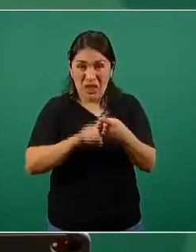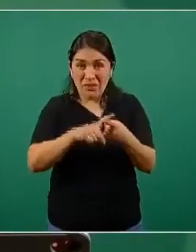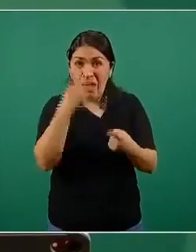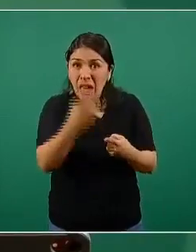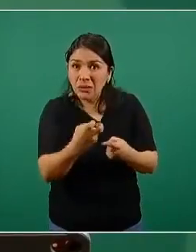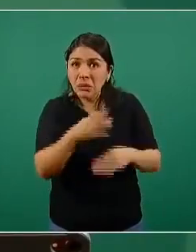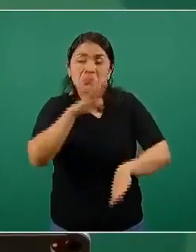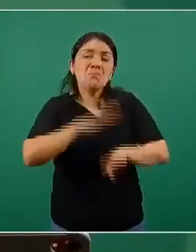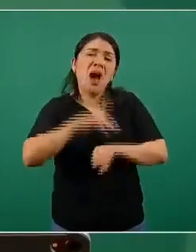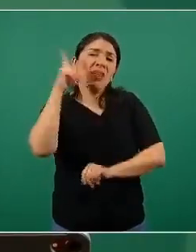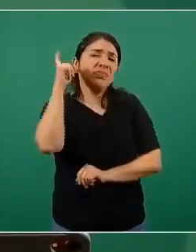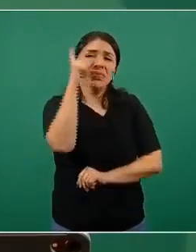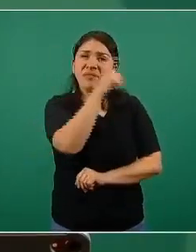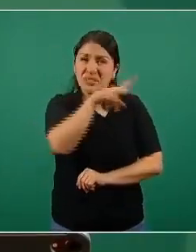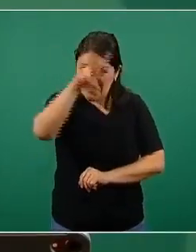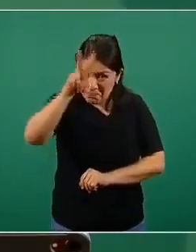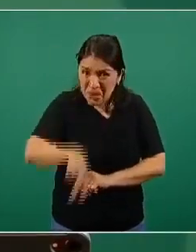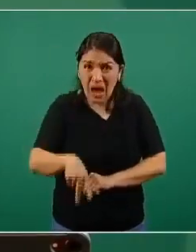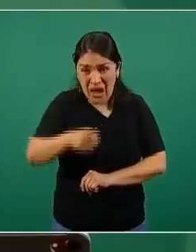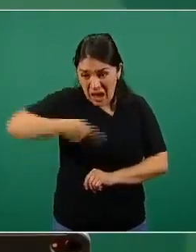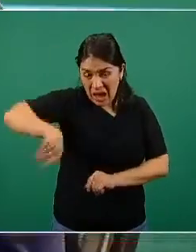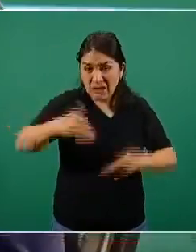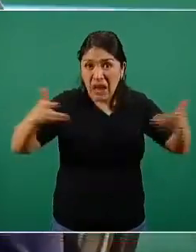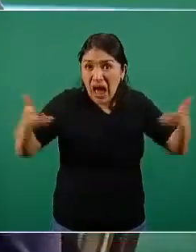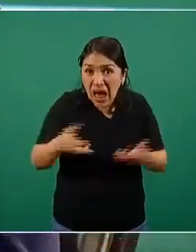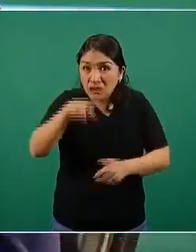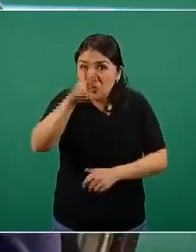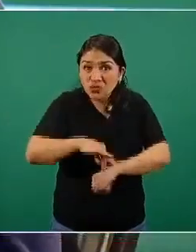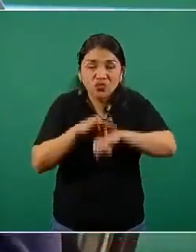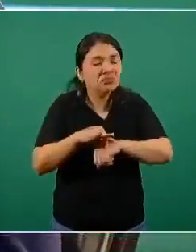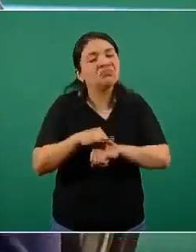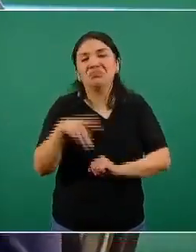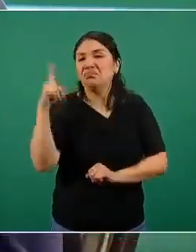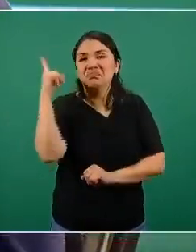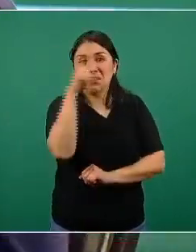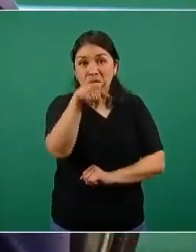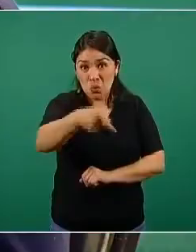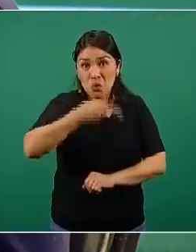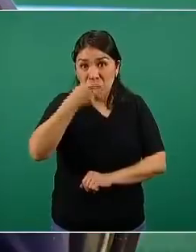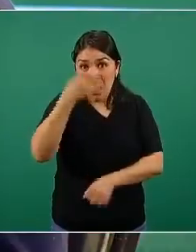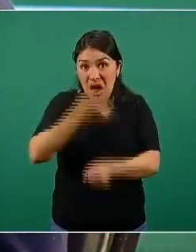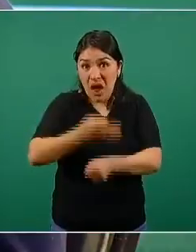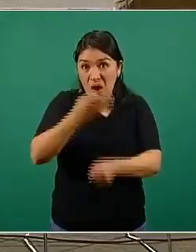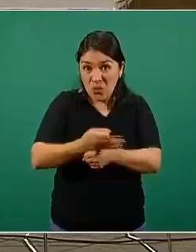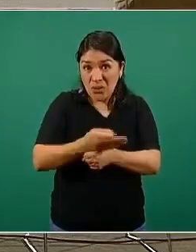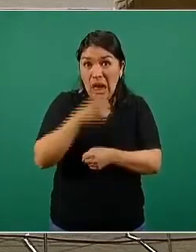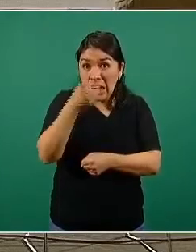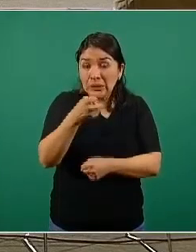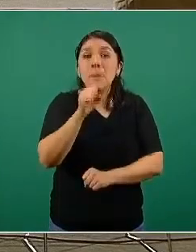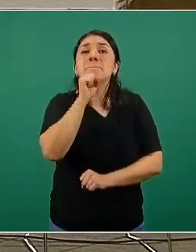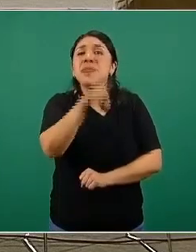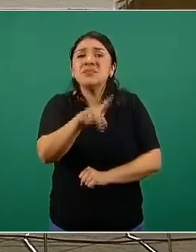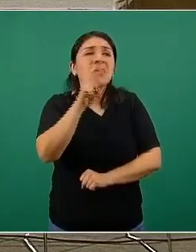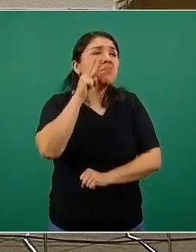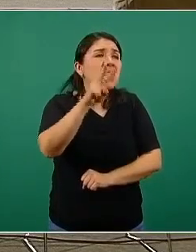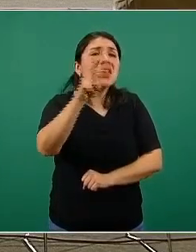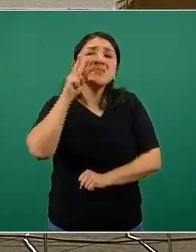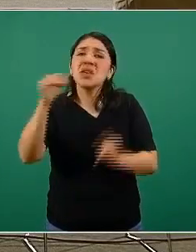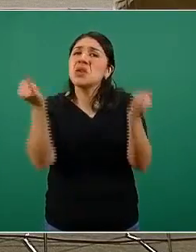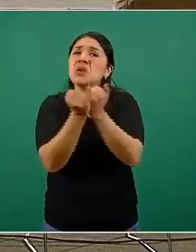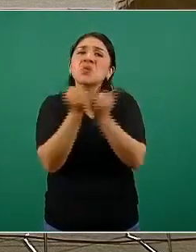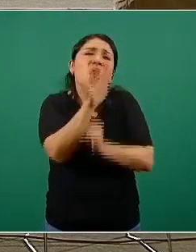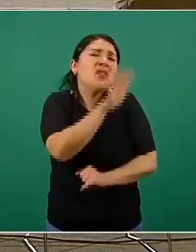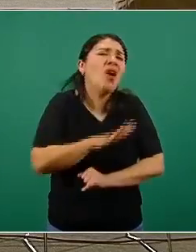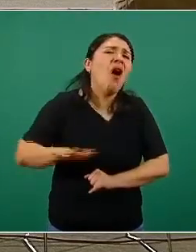muy complejo el que realmente se haga realidad. Y la realidad que tú estás señalando es lo que vemos en todos lados.